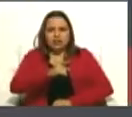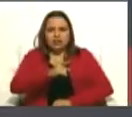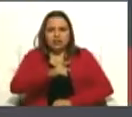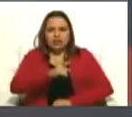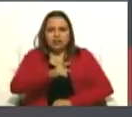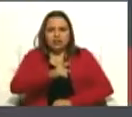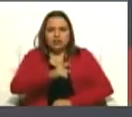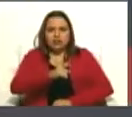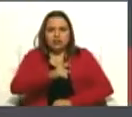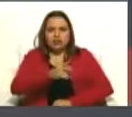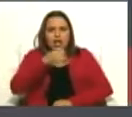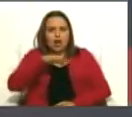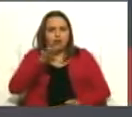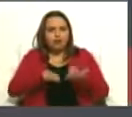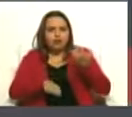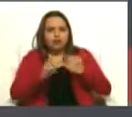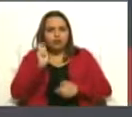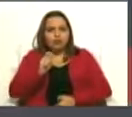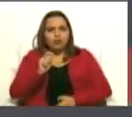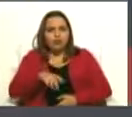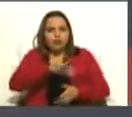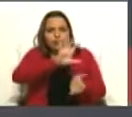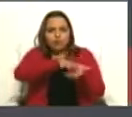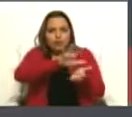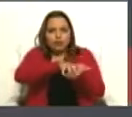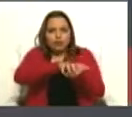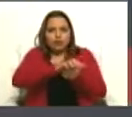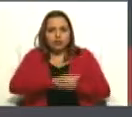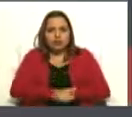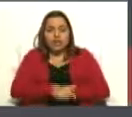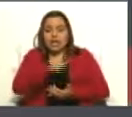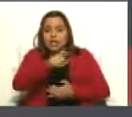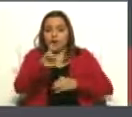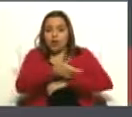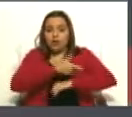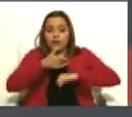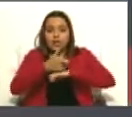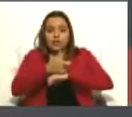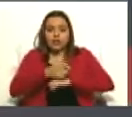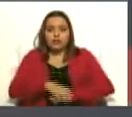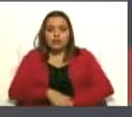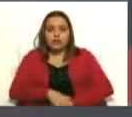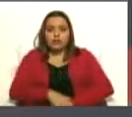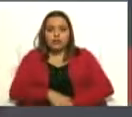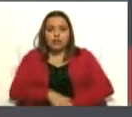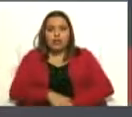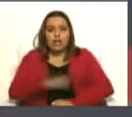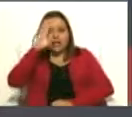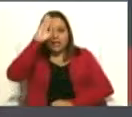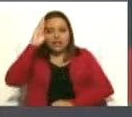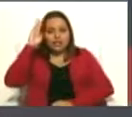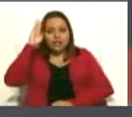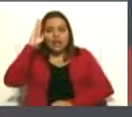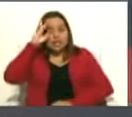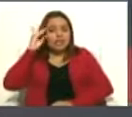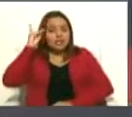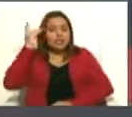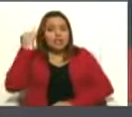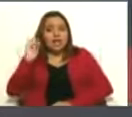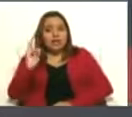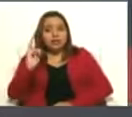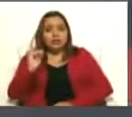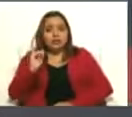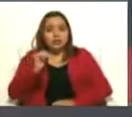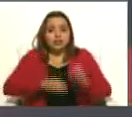tenemos un material de última hora del estado Nueva Esparta, ya que allí la gobernadora Delcy Rodríguez se encuentra movilizada entregando